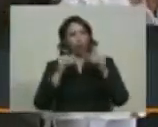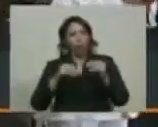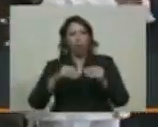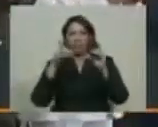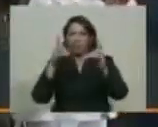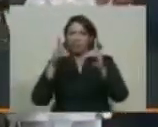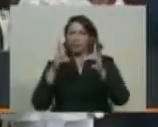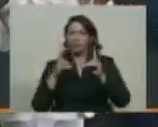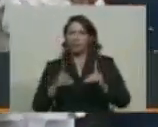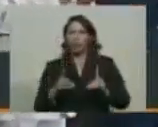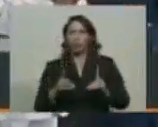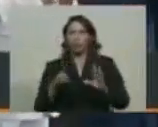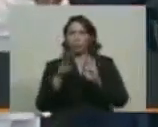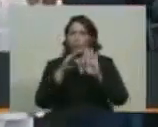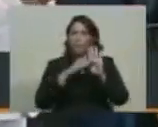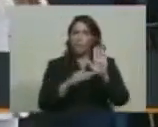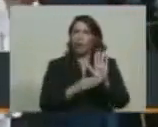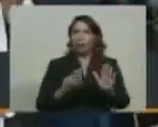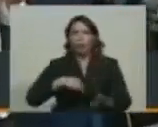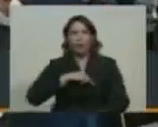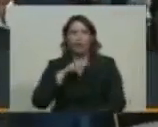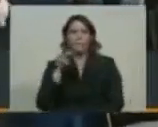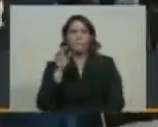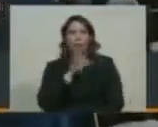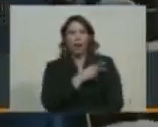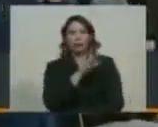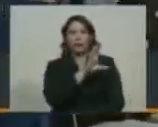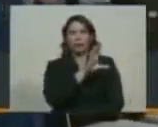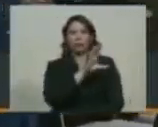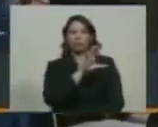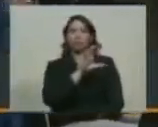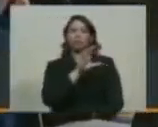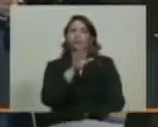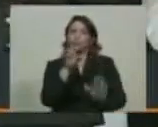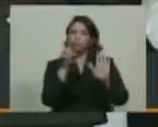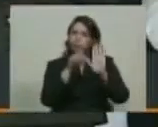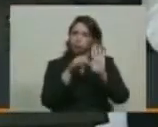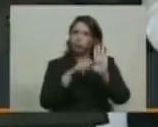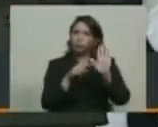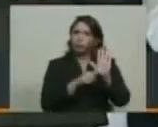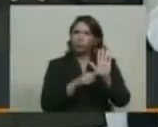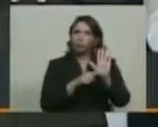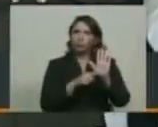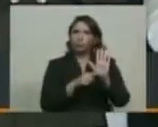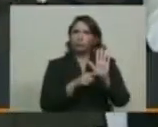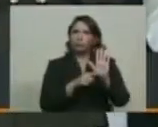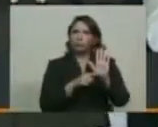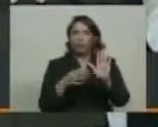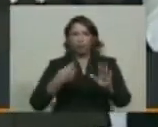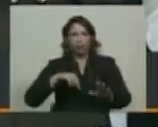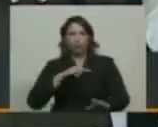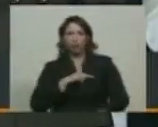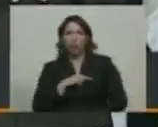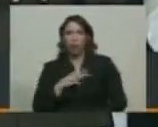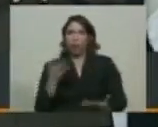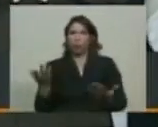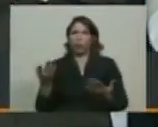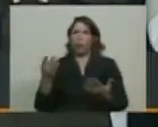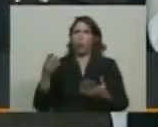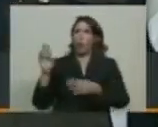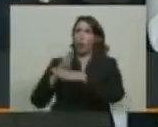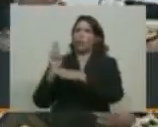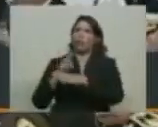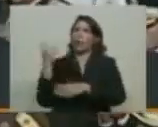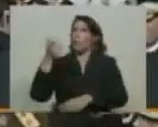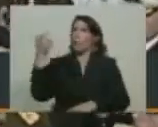decisiones que nuestra patria merita tomar sin depender de extranjeros, de imperios o de potencias